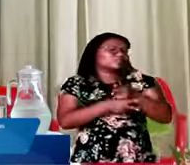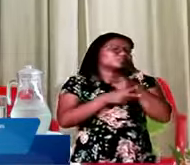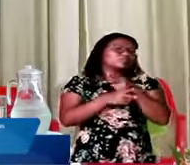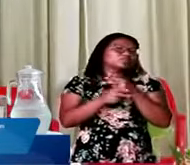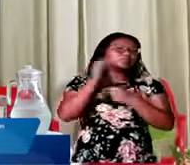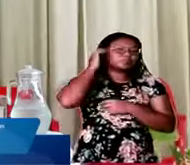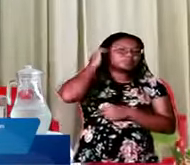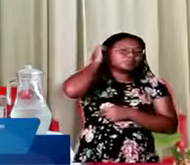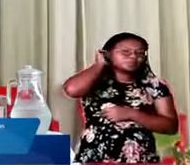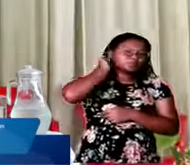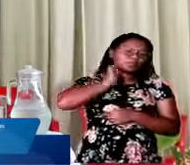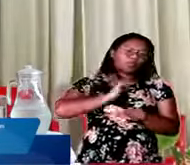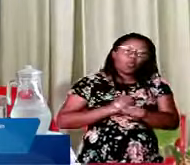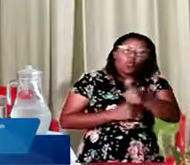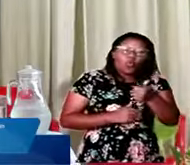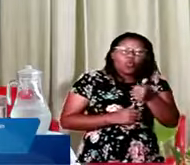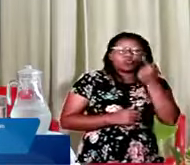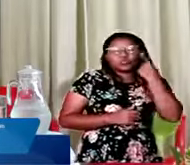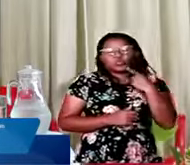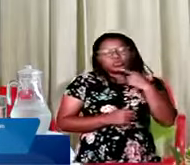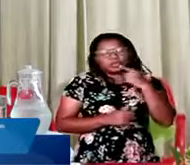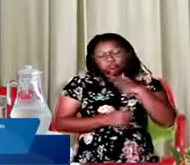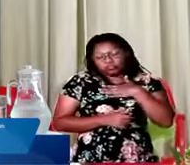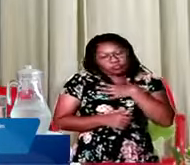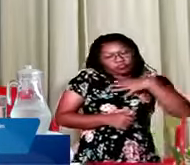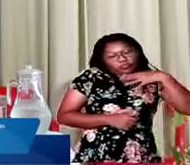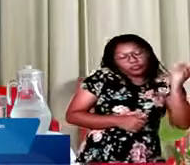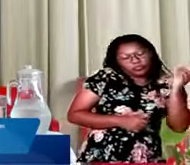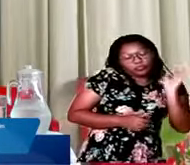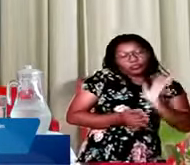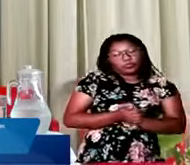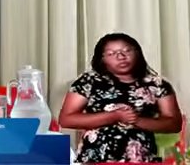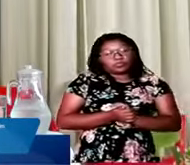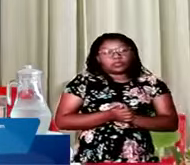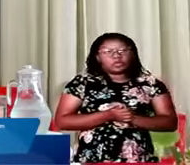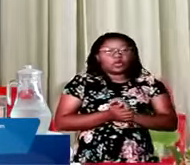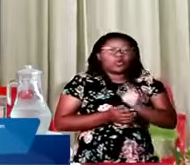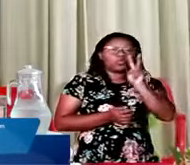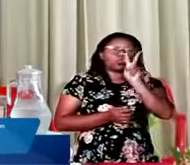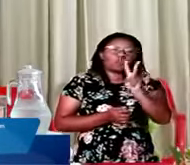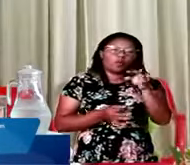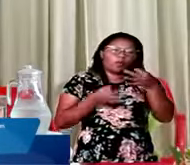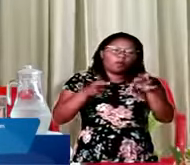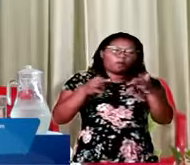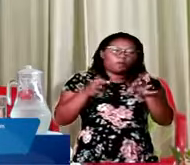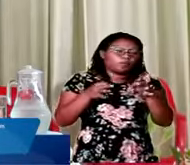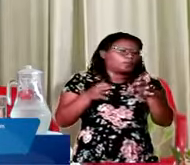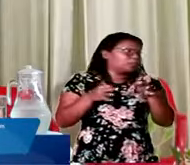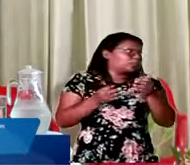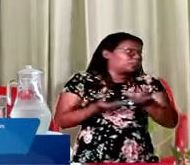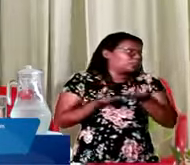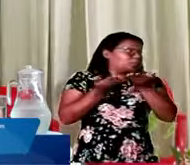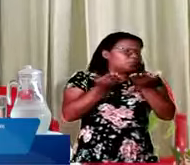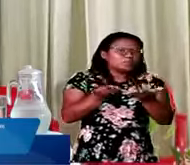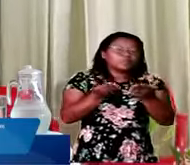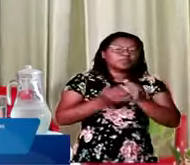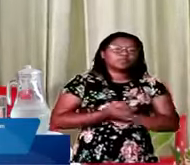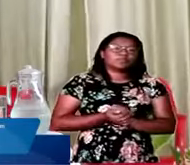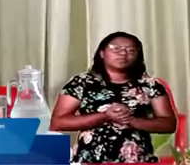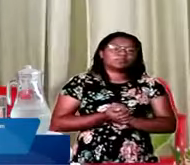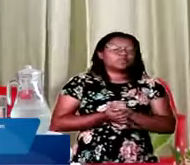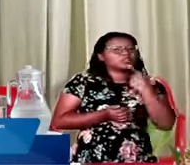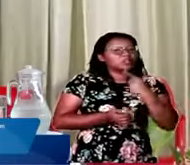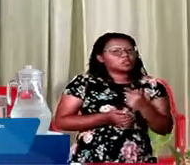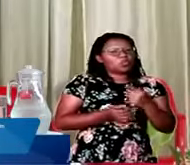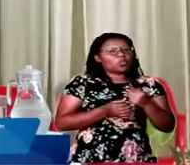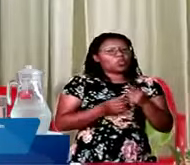Otro día al partir sacó 2 denarios y los dio al mesonero y le dijo: cuídamele